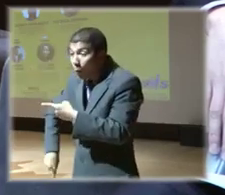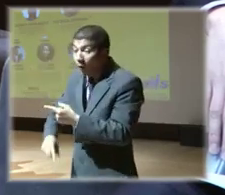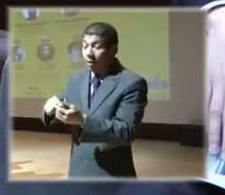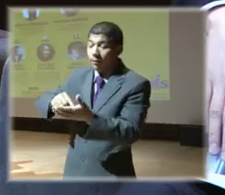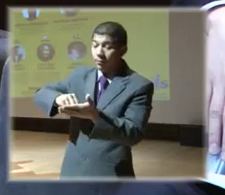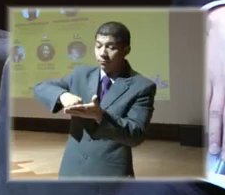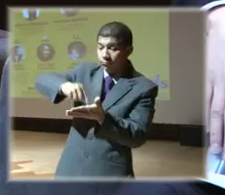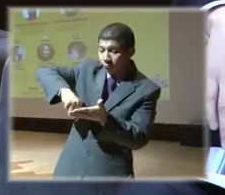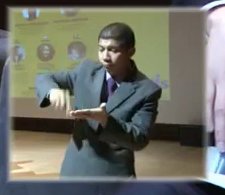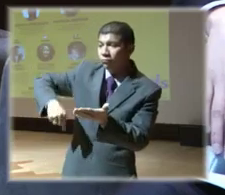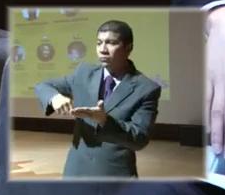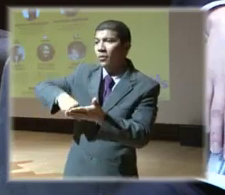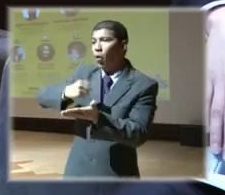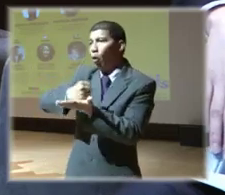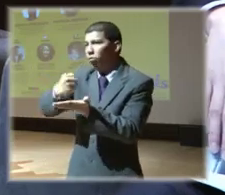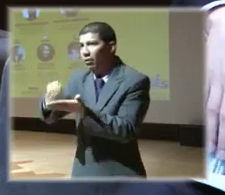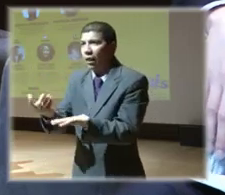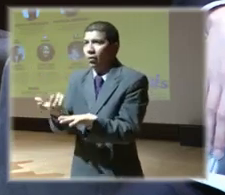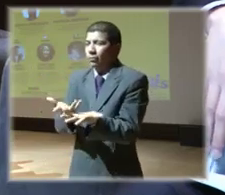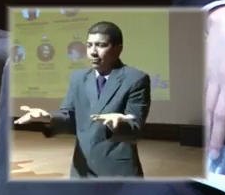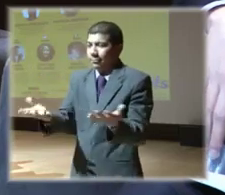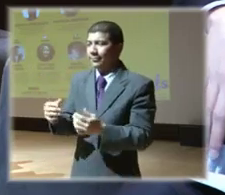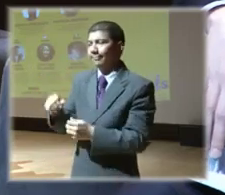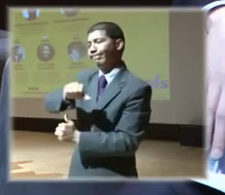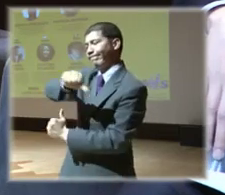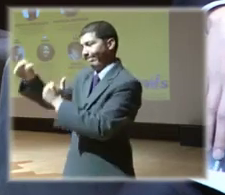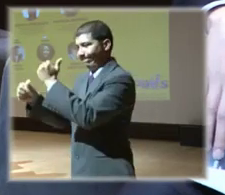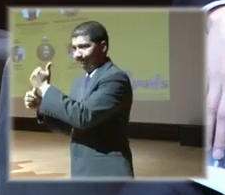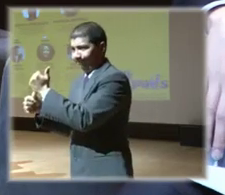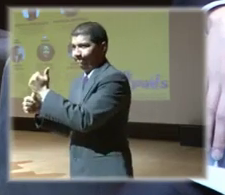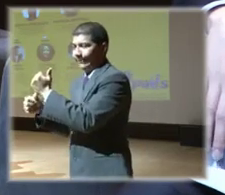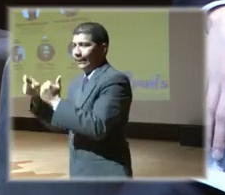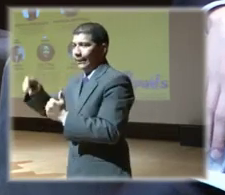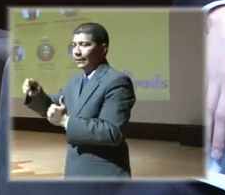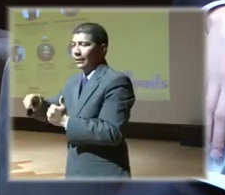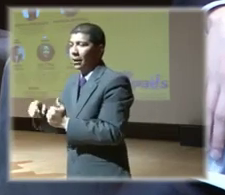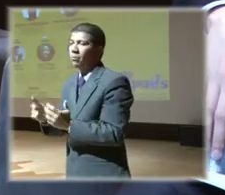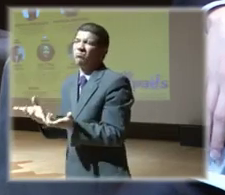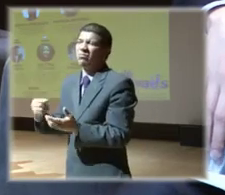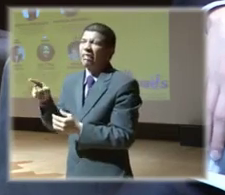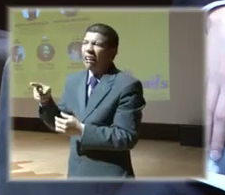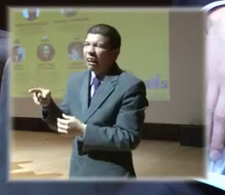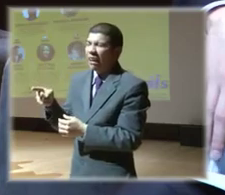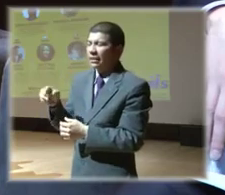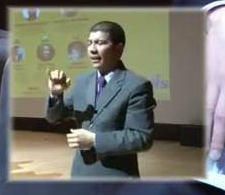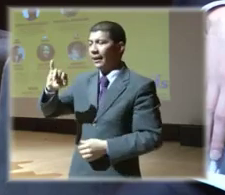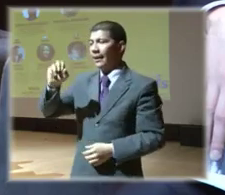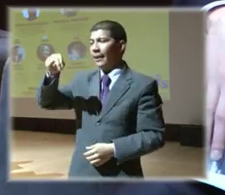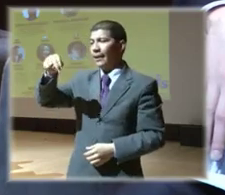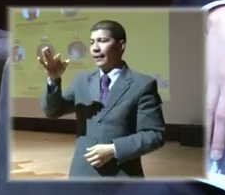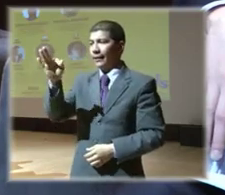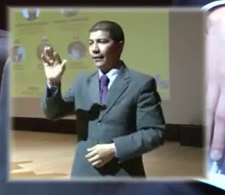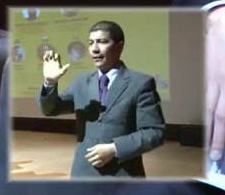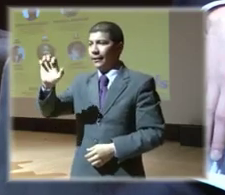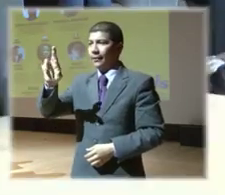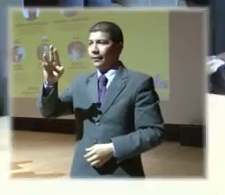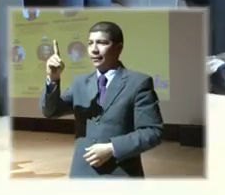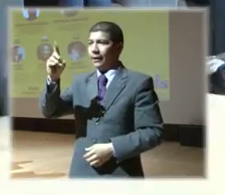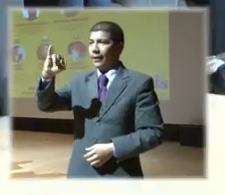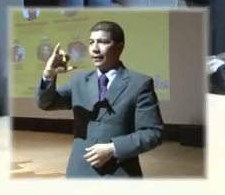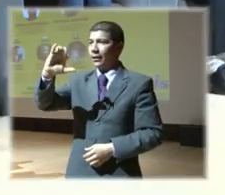región, son procesos judiciales mediante los cuales un juez declara que alguien es incapaz total o parcialmente y remueve